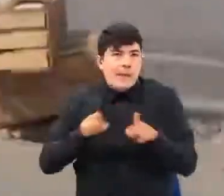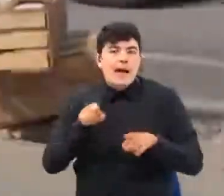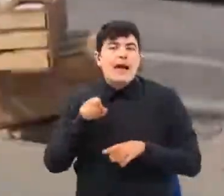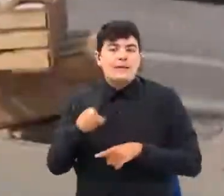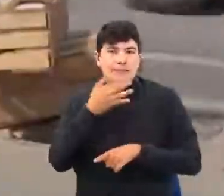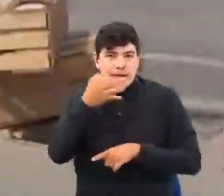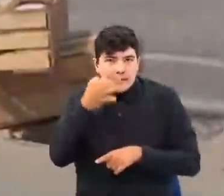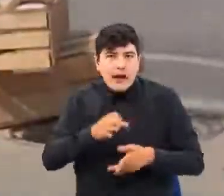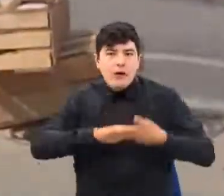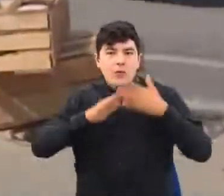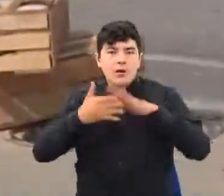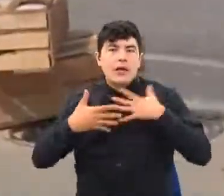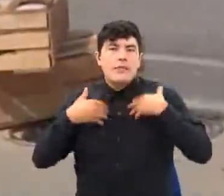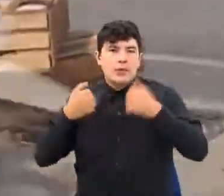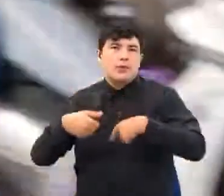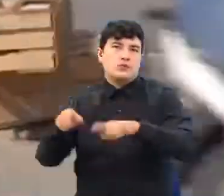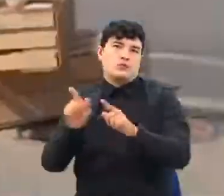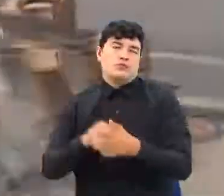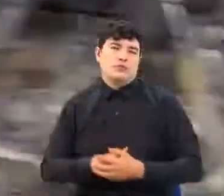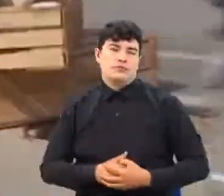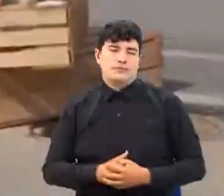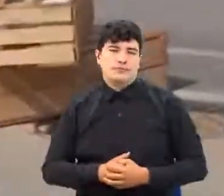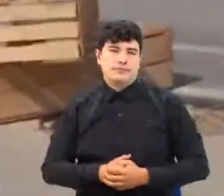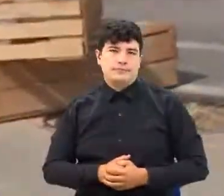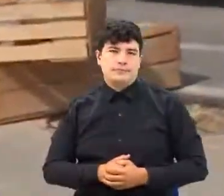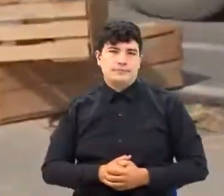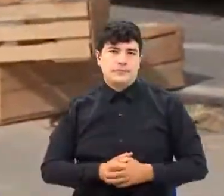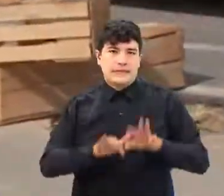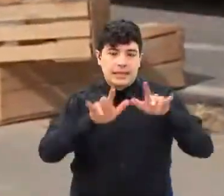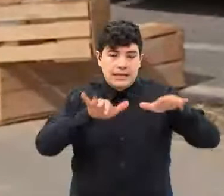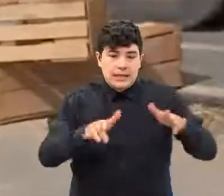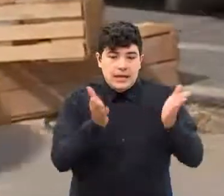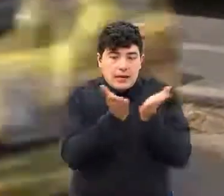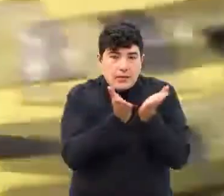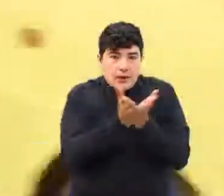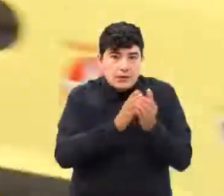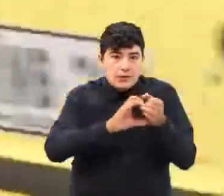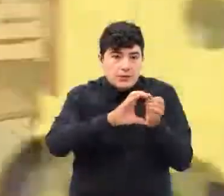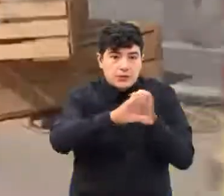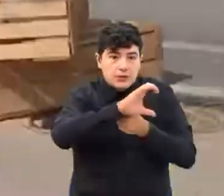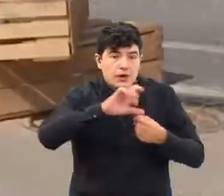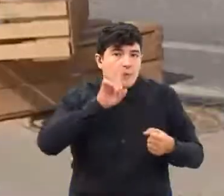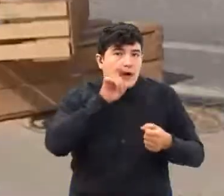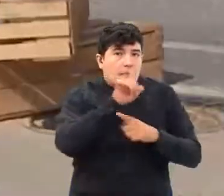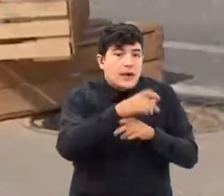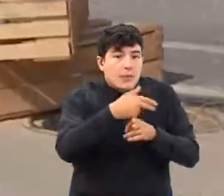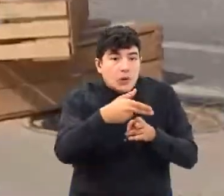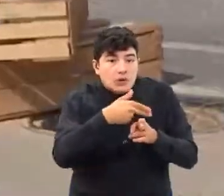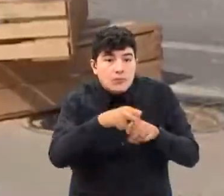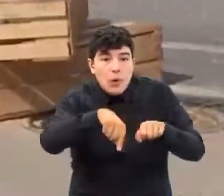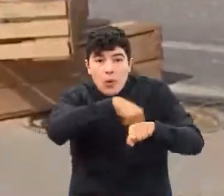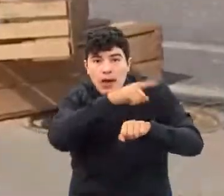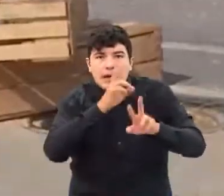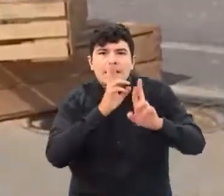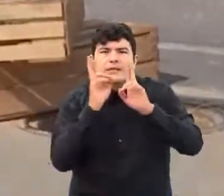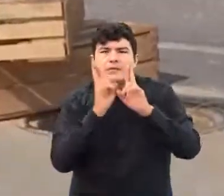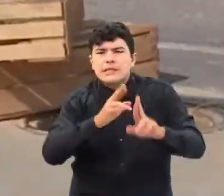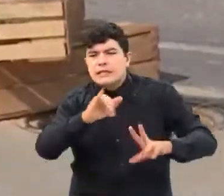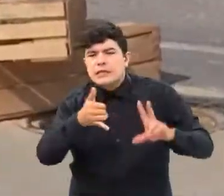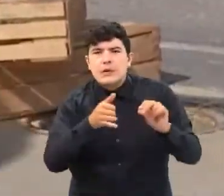espera que en las próximas sobre la secretaria de educación del municipio bucaramanga se pronuncie al respecto para saber qué va a pasar con esas instalaciones